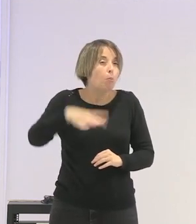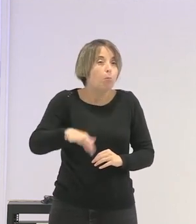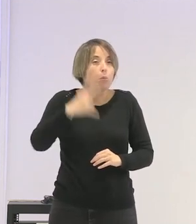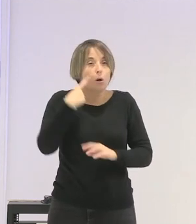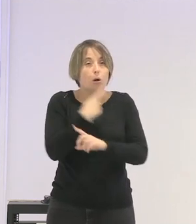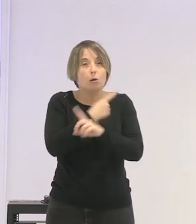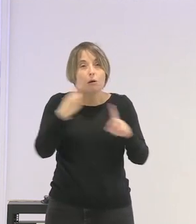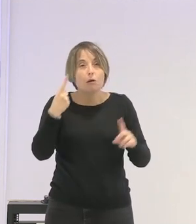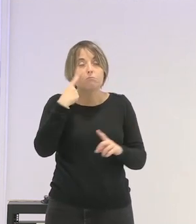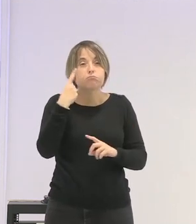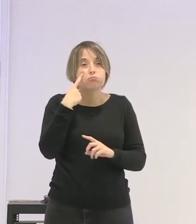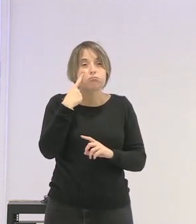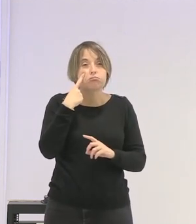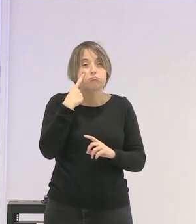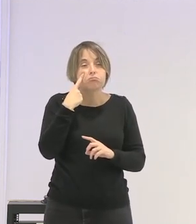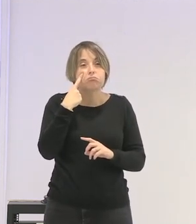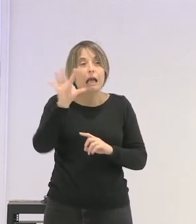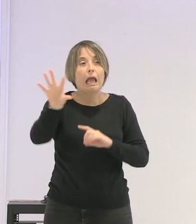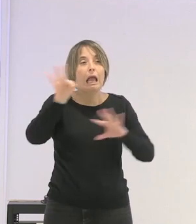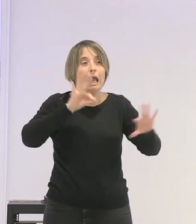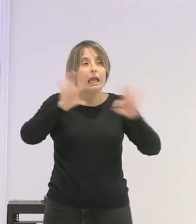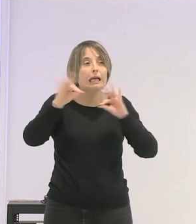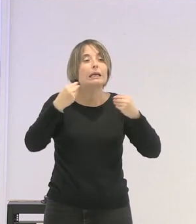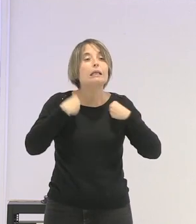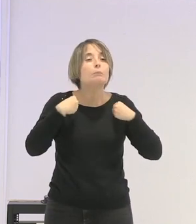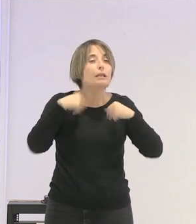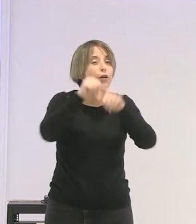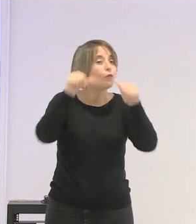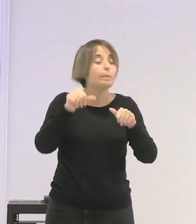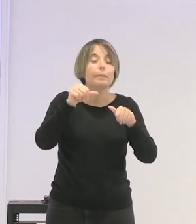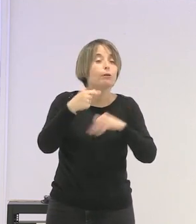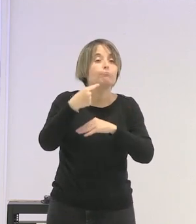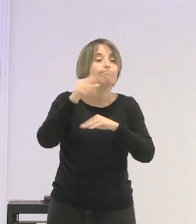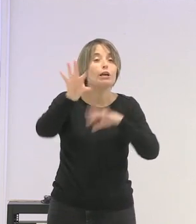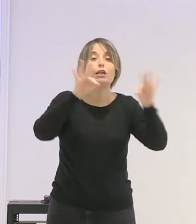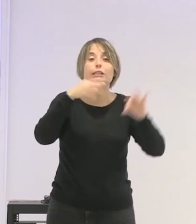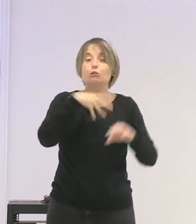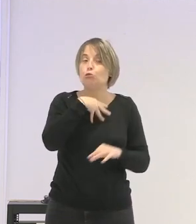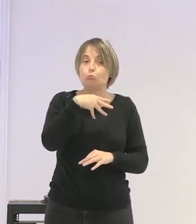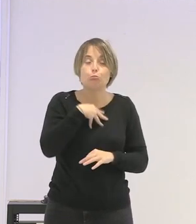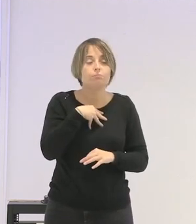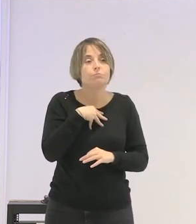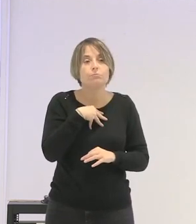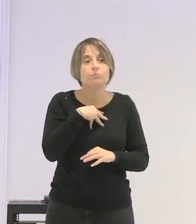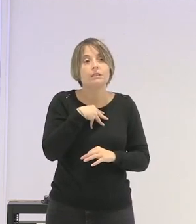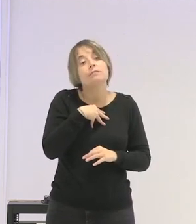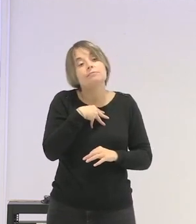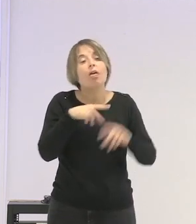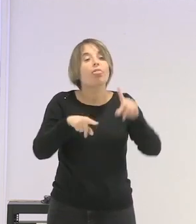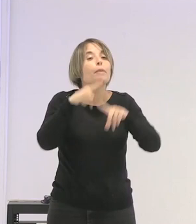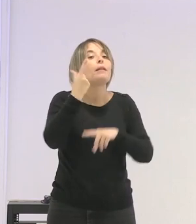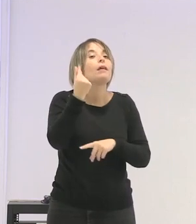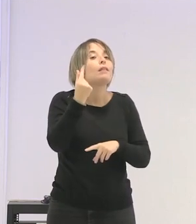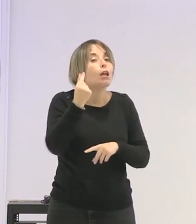todas las posibilidades para elegir formas de vida, pero en realidad no podemos elegir nada porque eso depende de tener dinero,